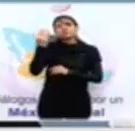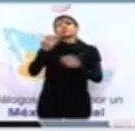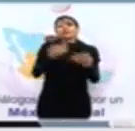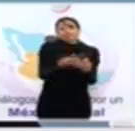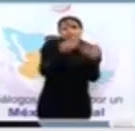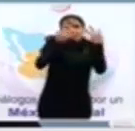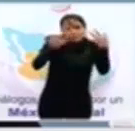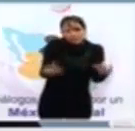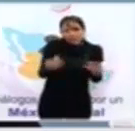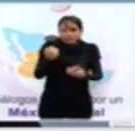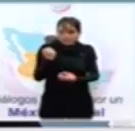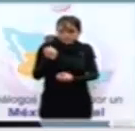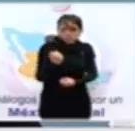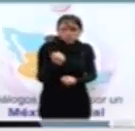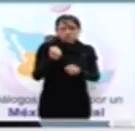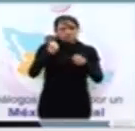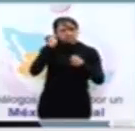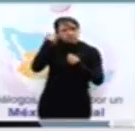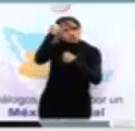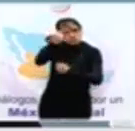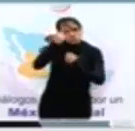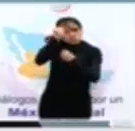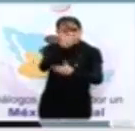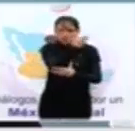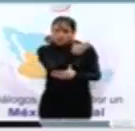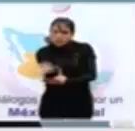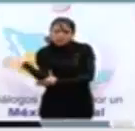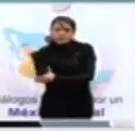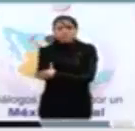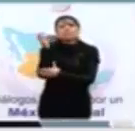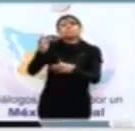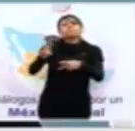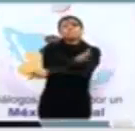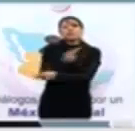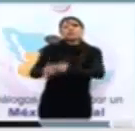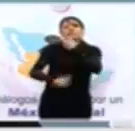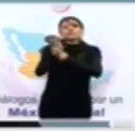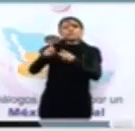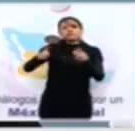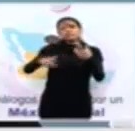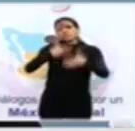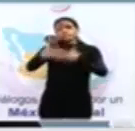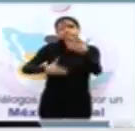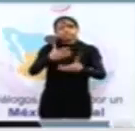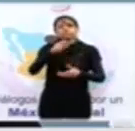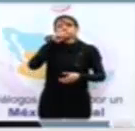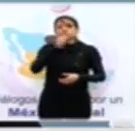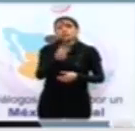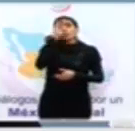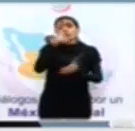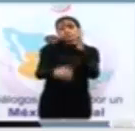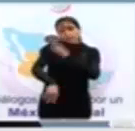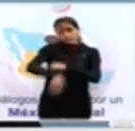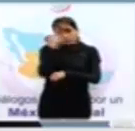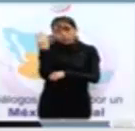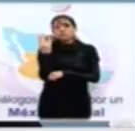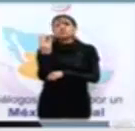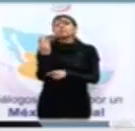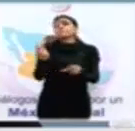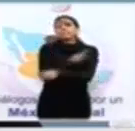ellas 2014, Tierra, Territorio y Poder a 100 años de la Reforma Agraria en México, lucha y resistencia campesina frente al